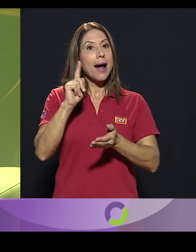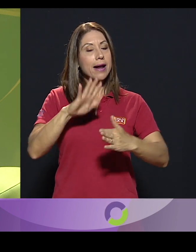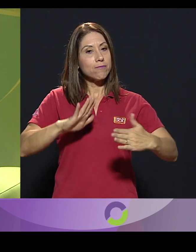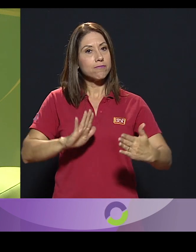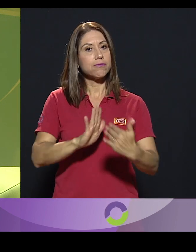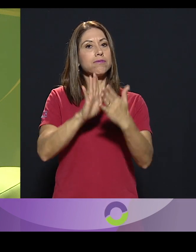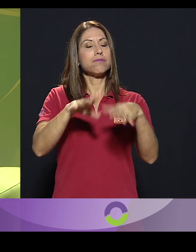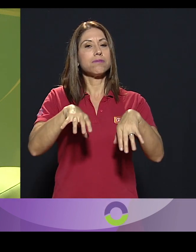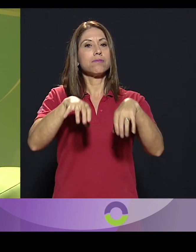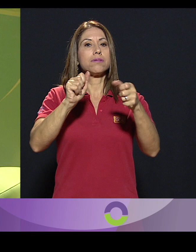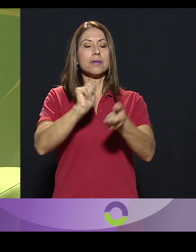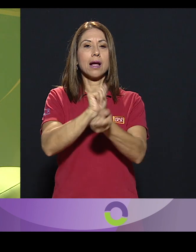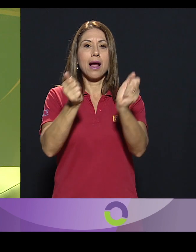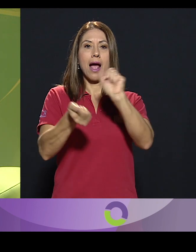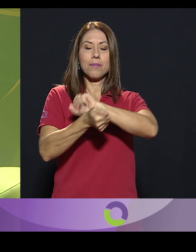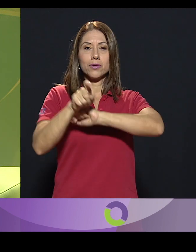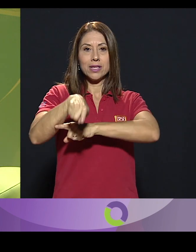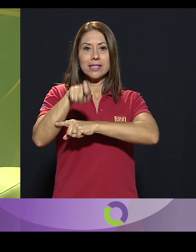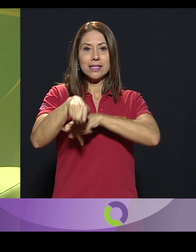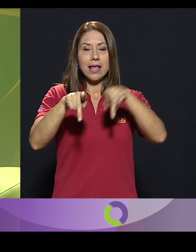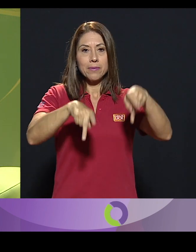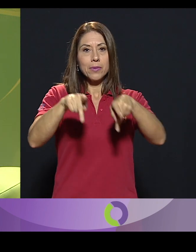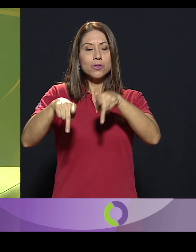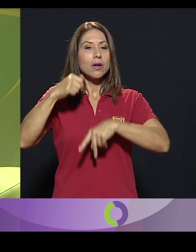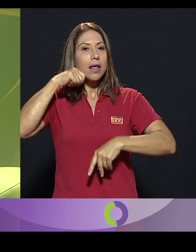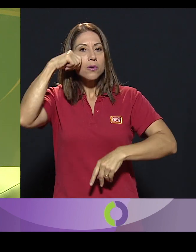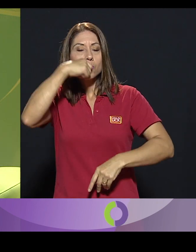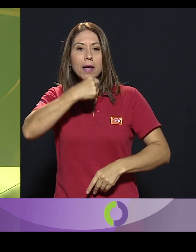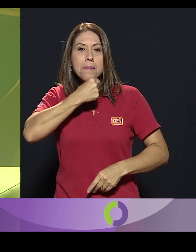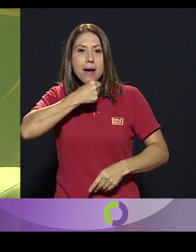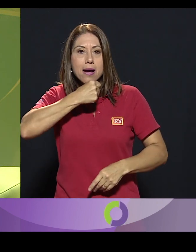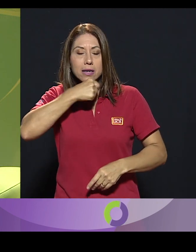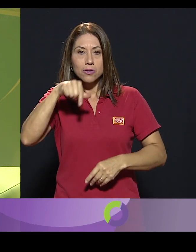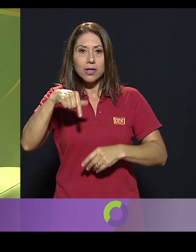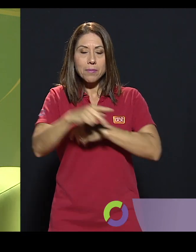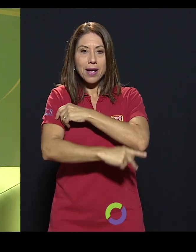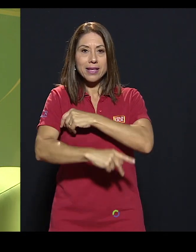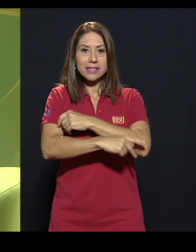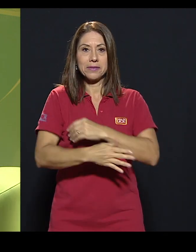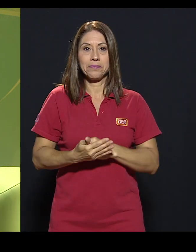estos cambios en las necesidades de la población adulta mayor del país.